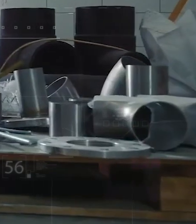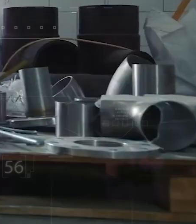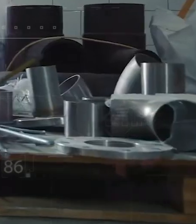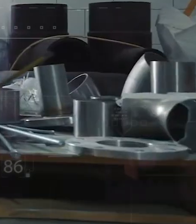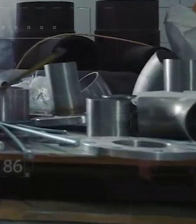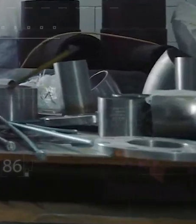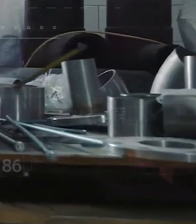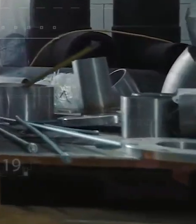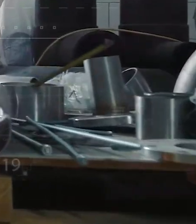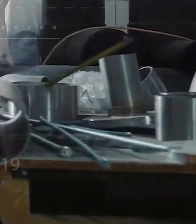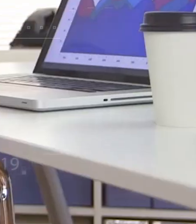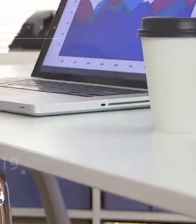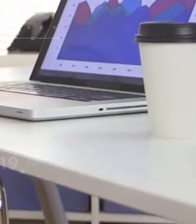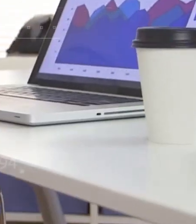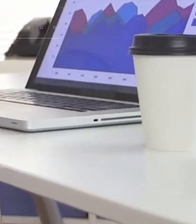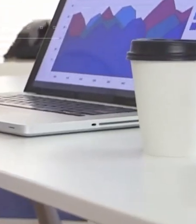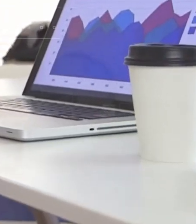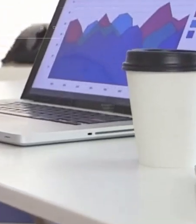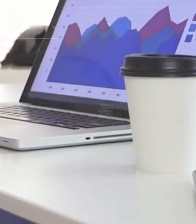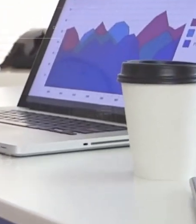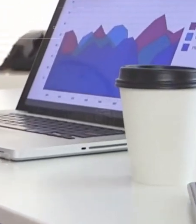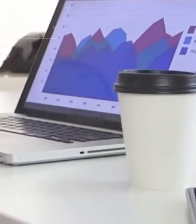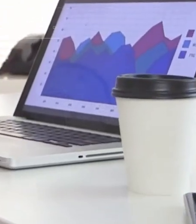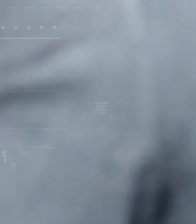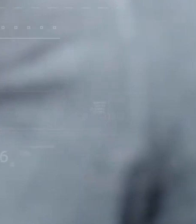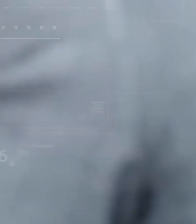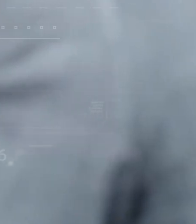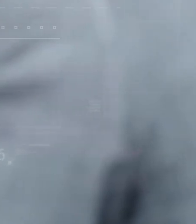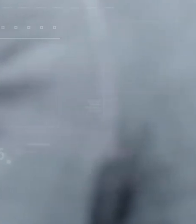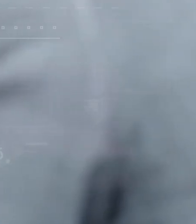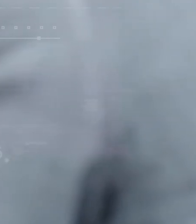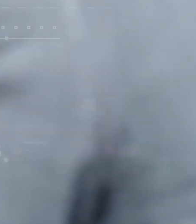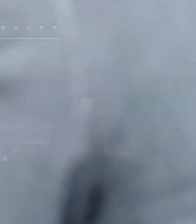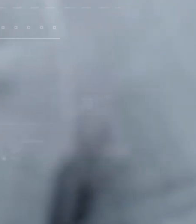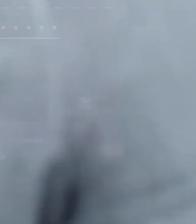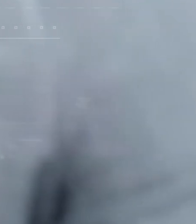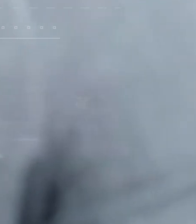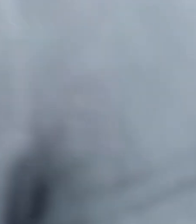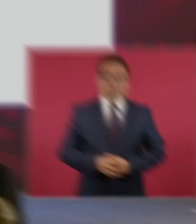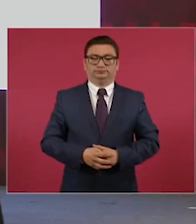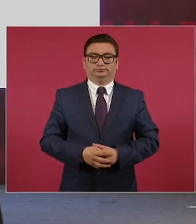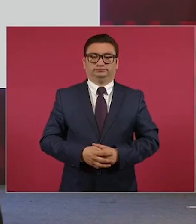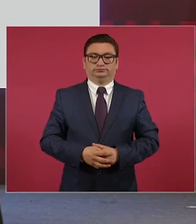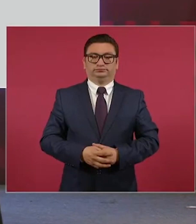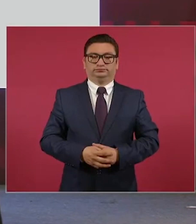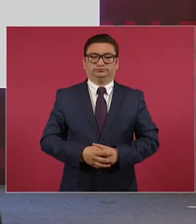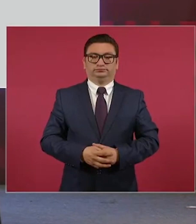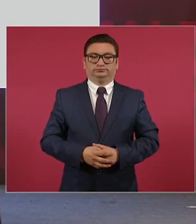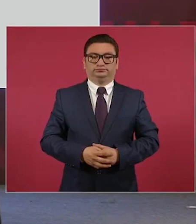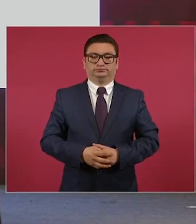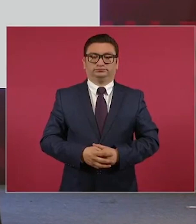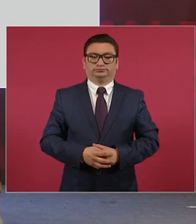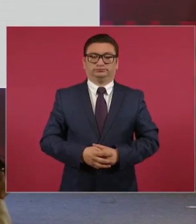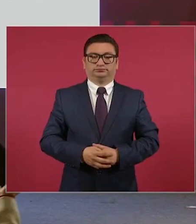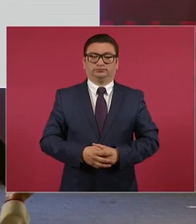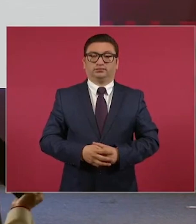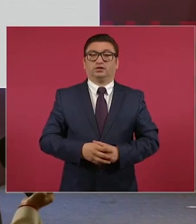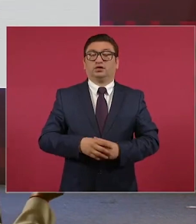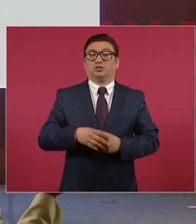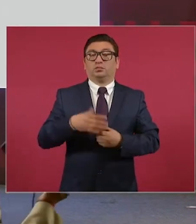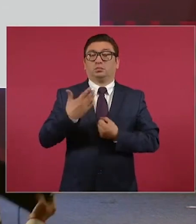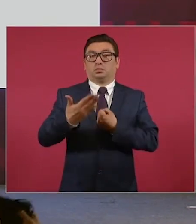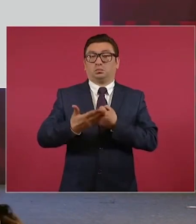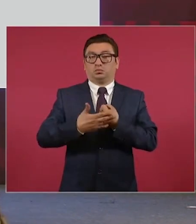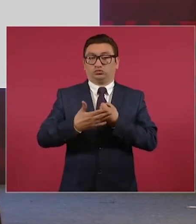porcentaje de la deuda y mayor sea la capacidad de producción, disminuirá el riesgo de poder pagarlo. Y la proyección que se tiene es